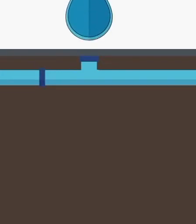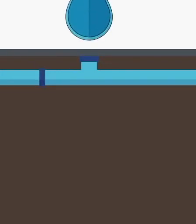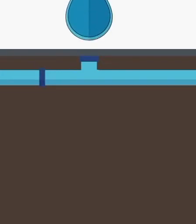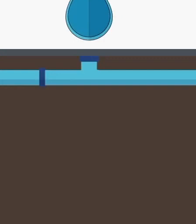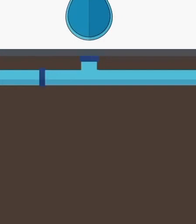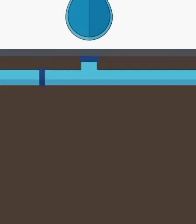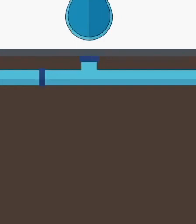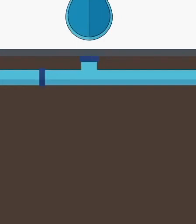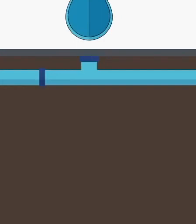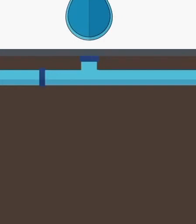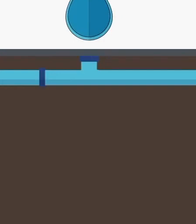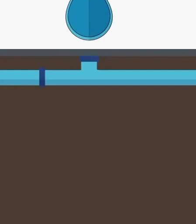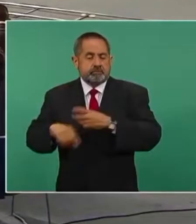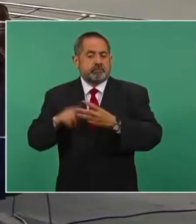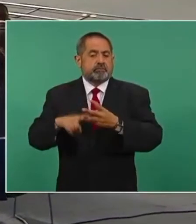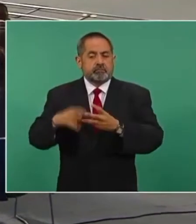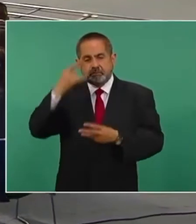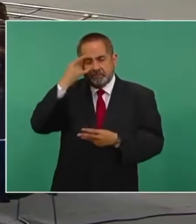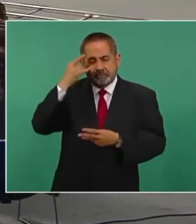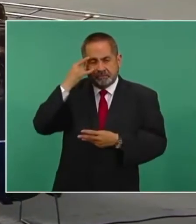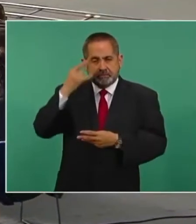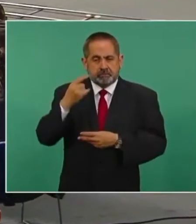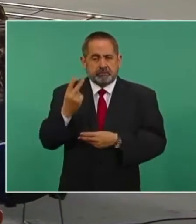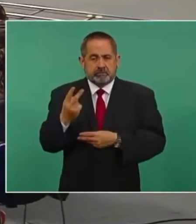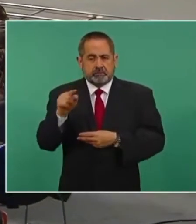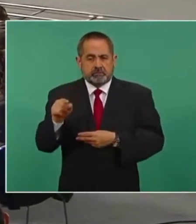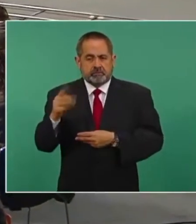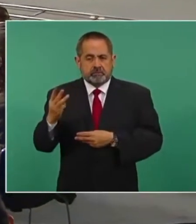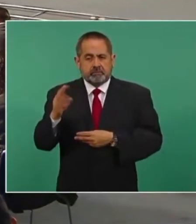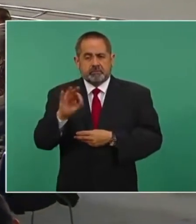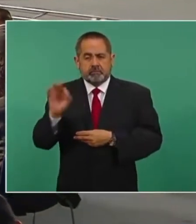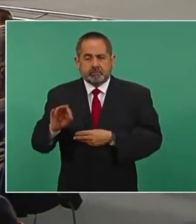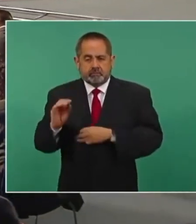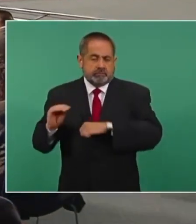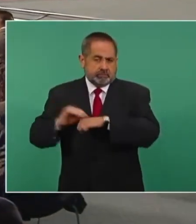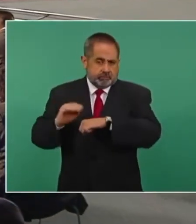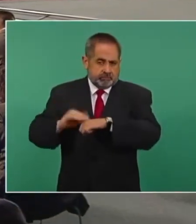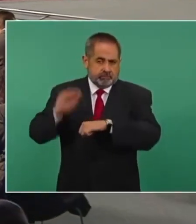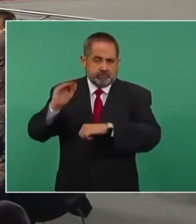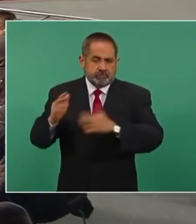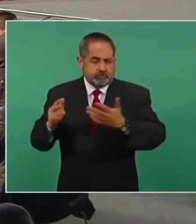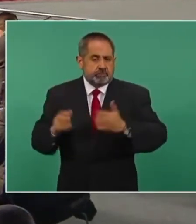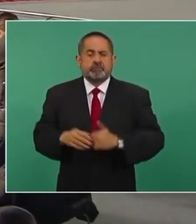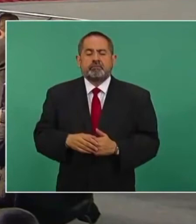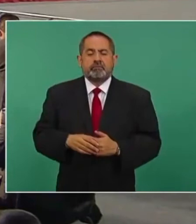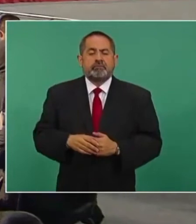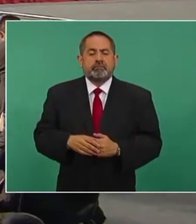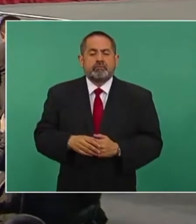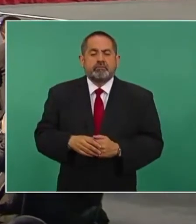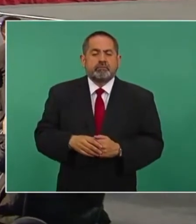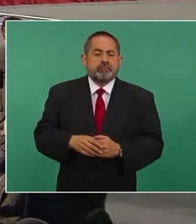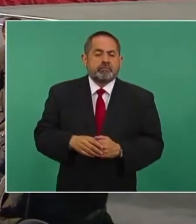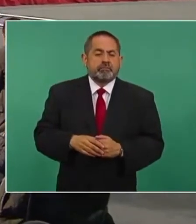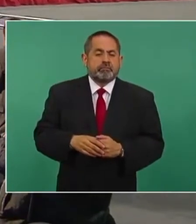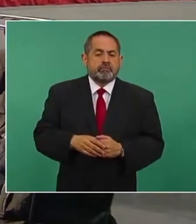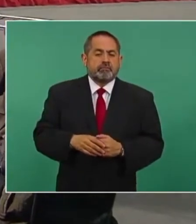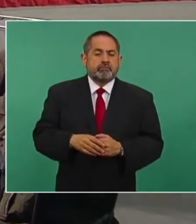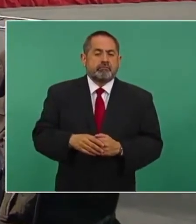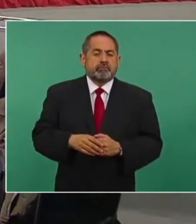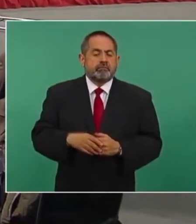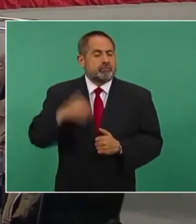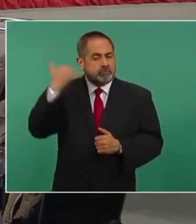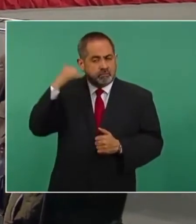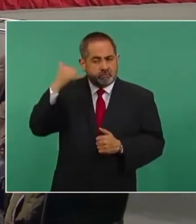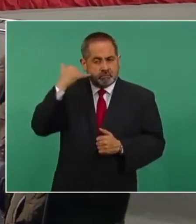del gasto federalizado se lleva a cabo una vez que el presupuesto federal es autorizado por la Cámara de Diputados, así como por los convenios que